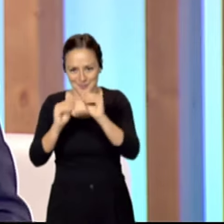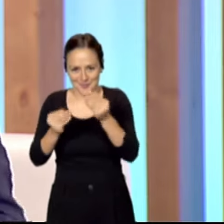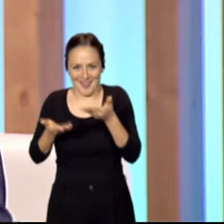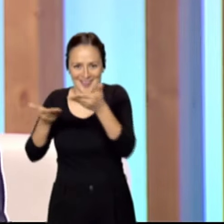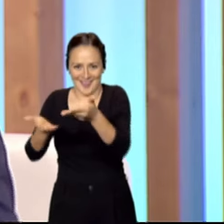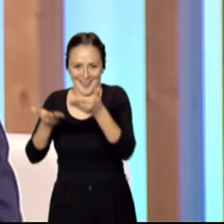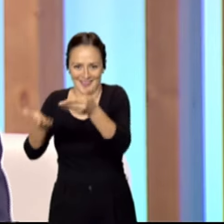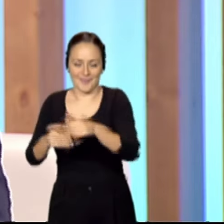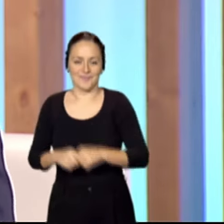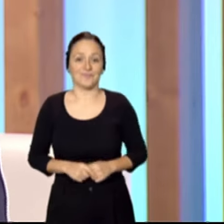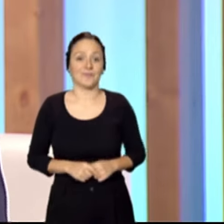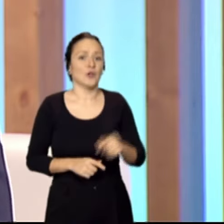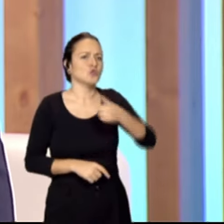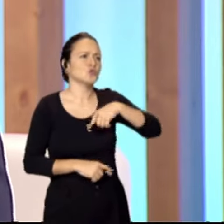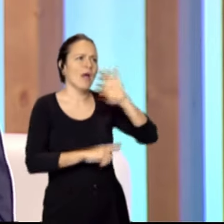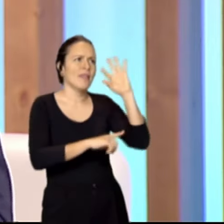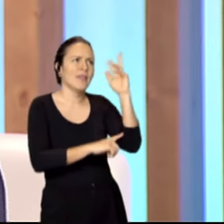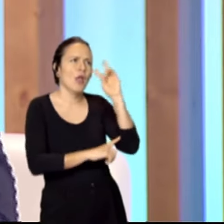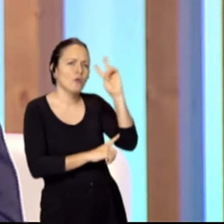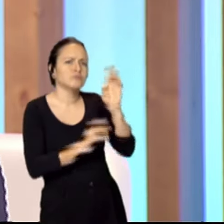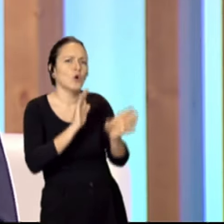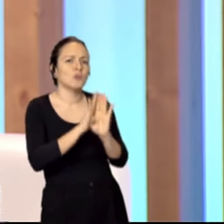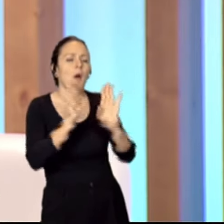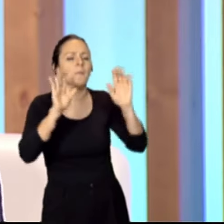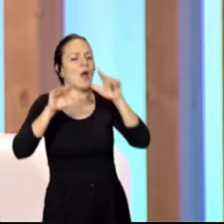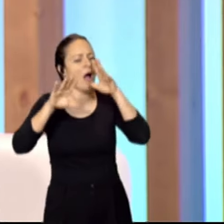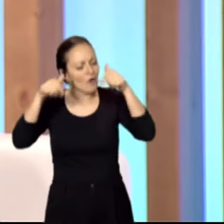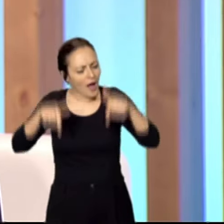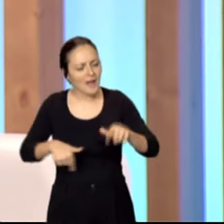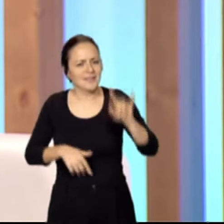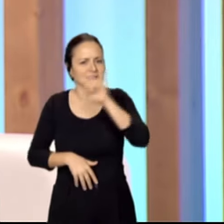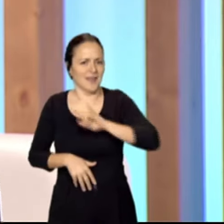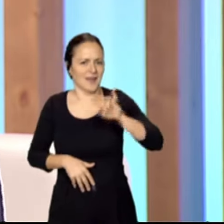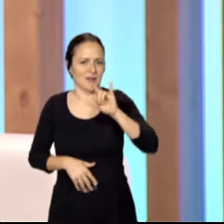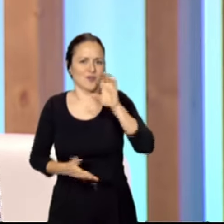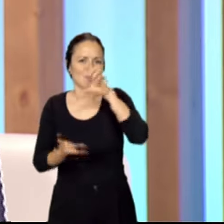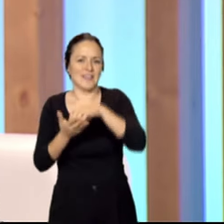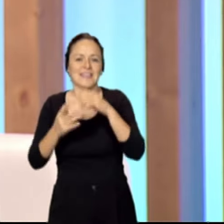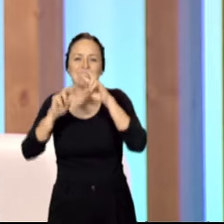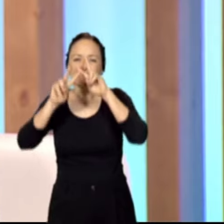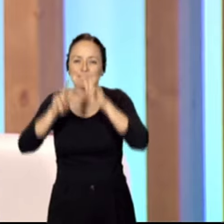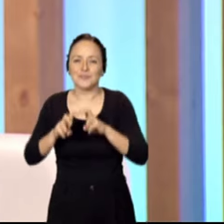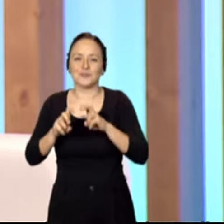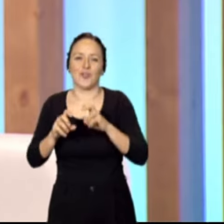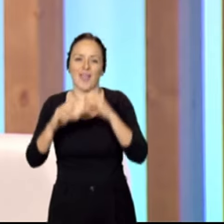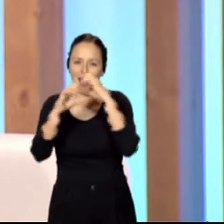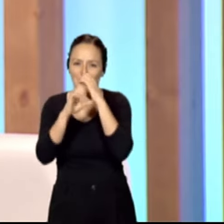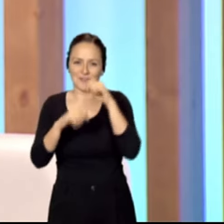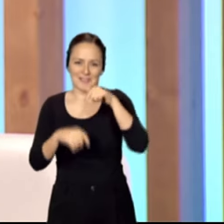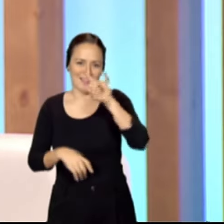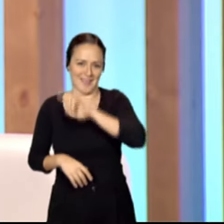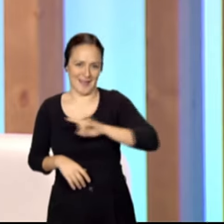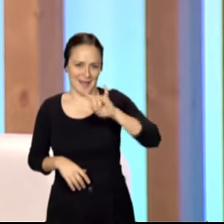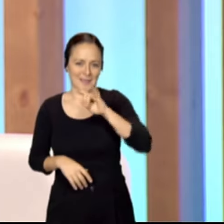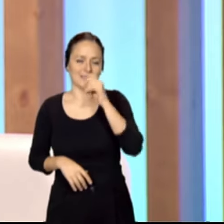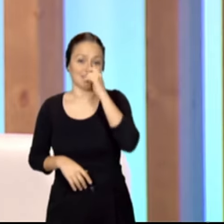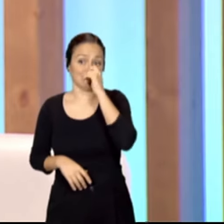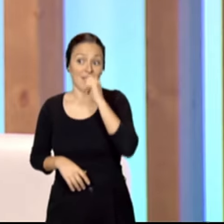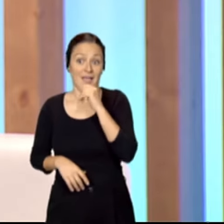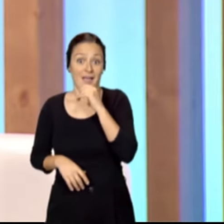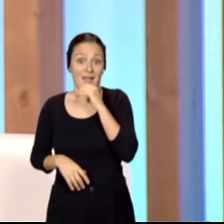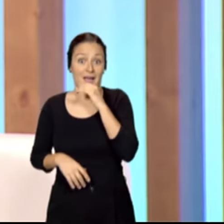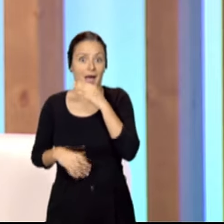seguimos Mirando al cielo pero esta vez desde aquí desde nuestra tierra desde el instituto de astrofísica de Canarias cada vez se conoce algo más de lo que se puede